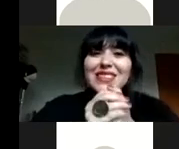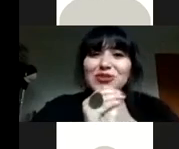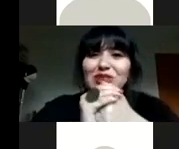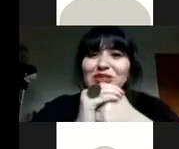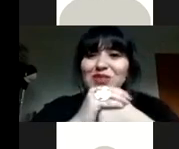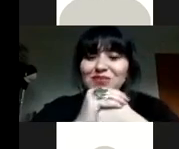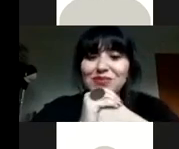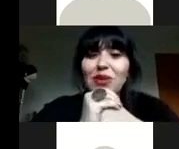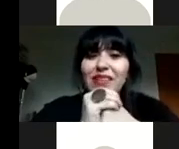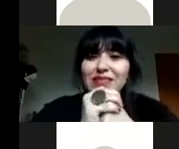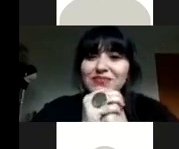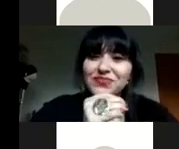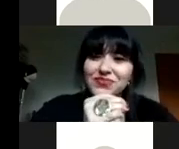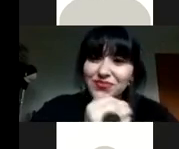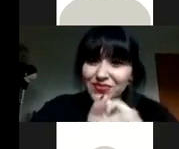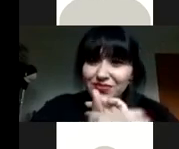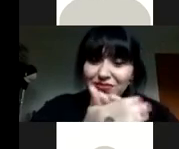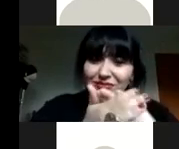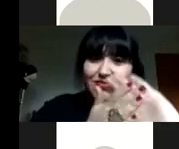15 segundos. Vamos a ver.